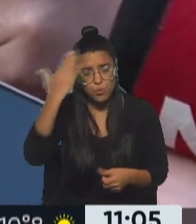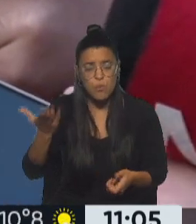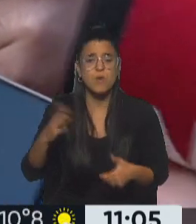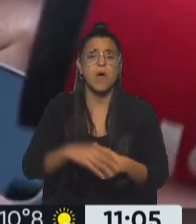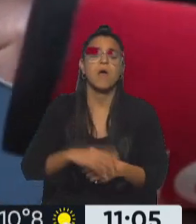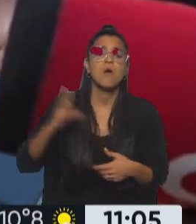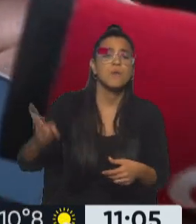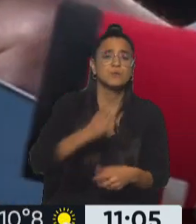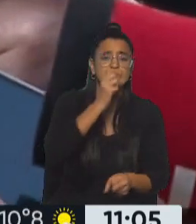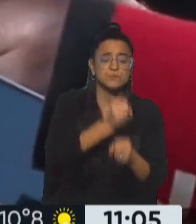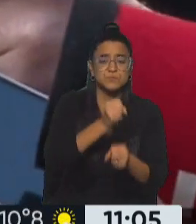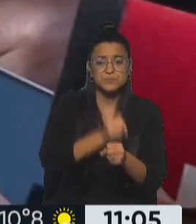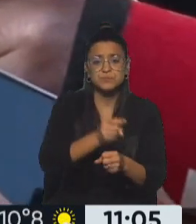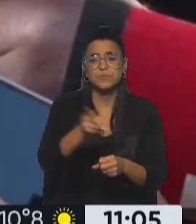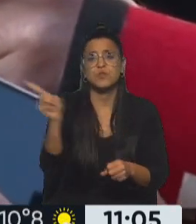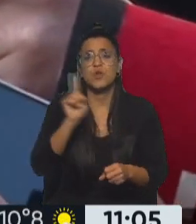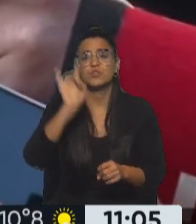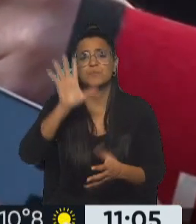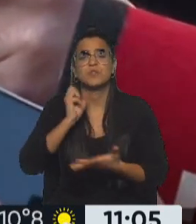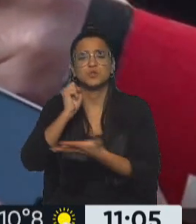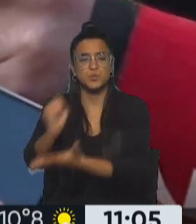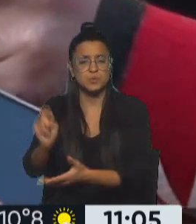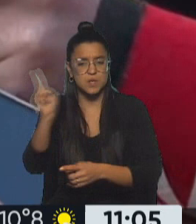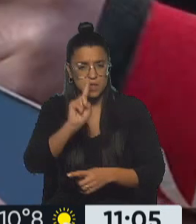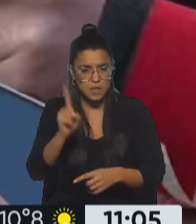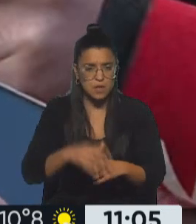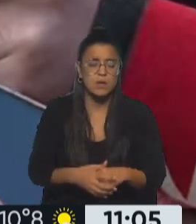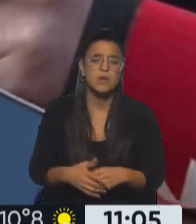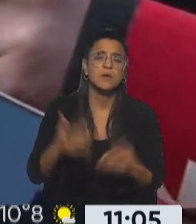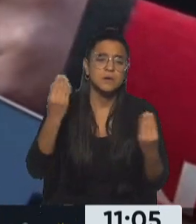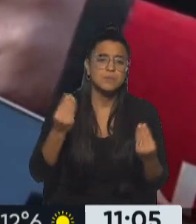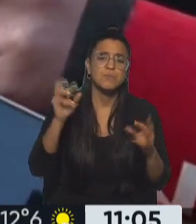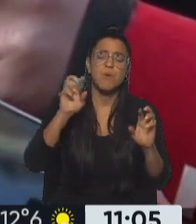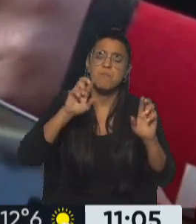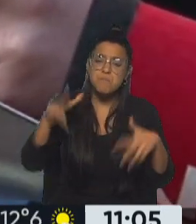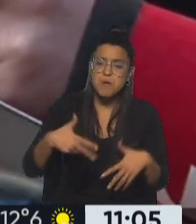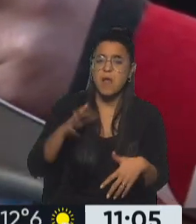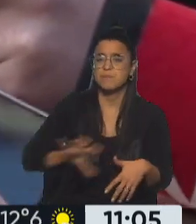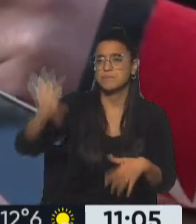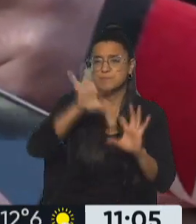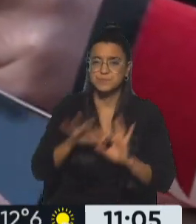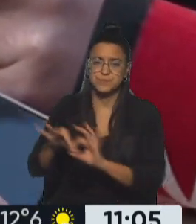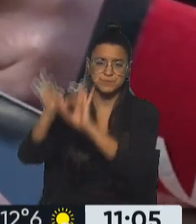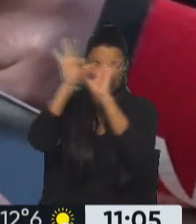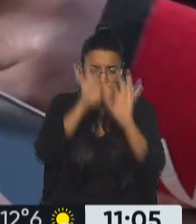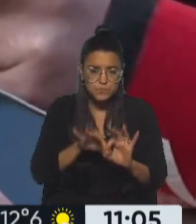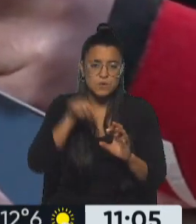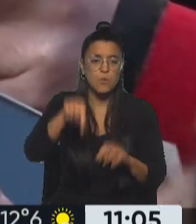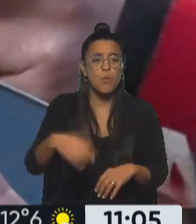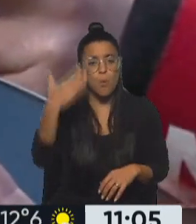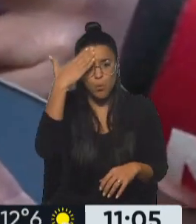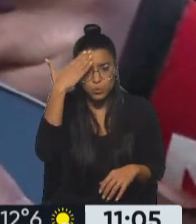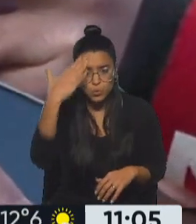la producción y el trabajo y no la cultura del subsidio, es la de plantear un país federal en serio, es la cultura